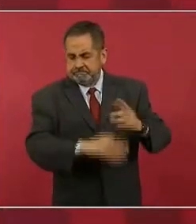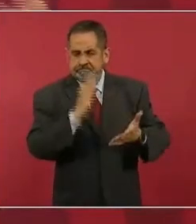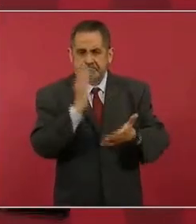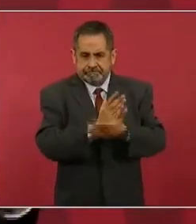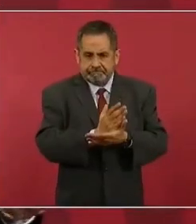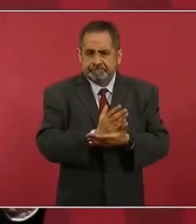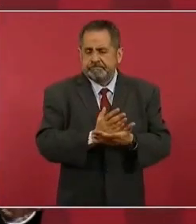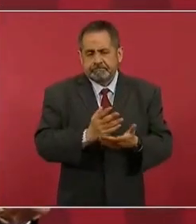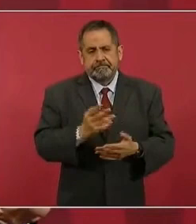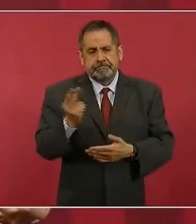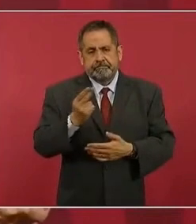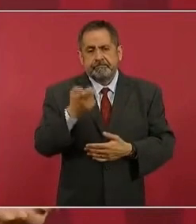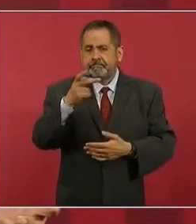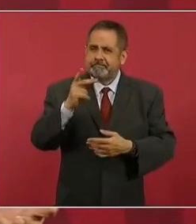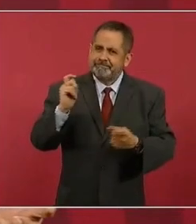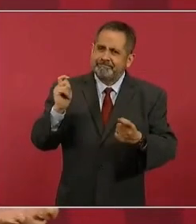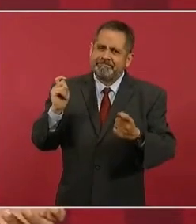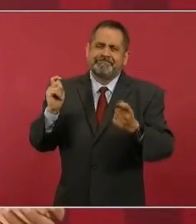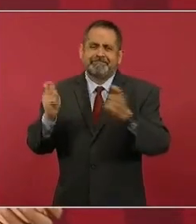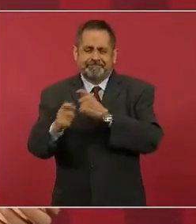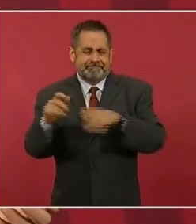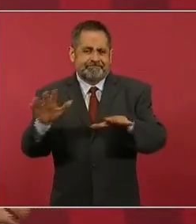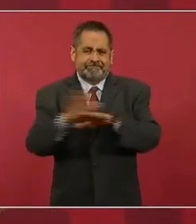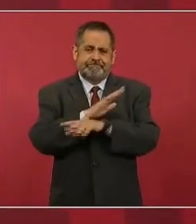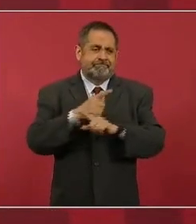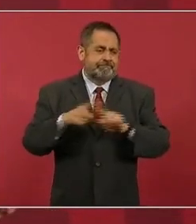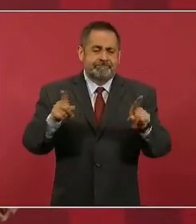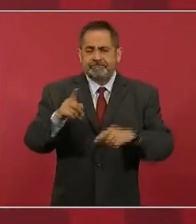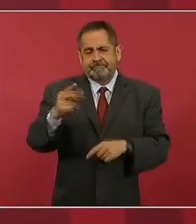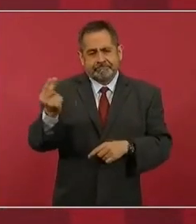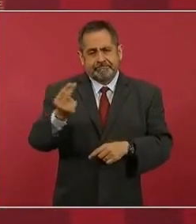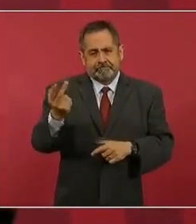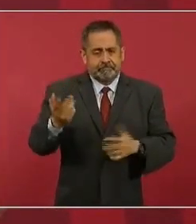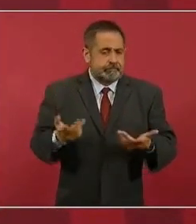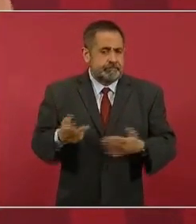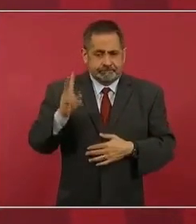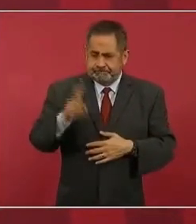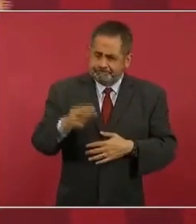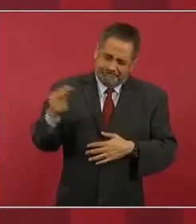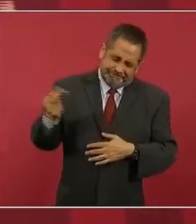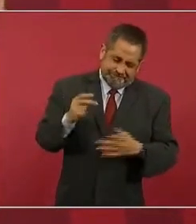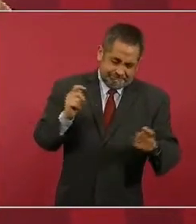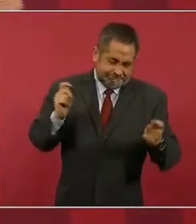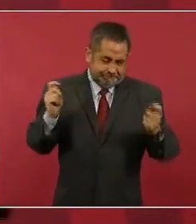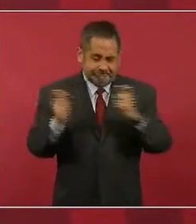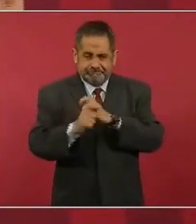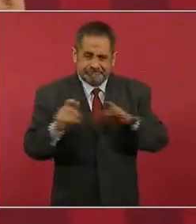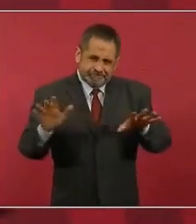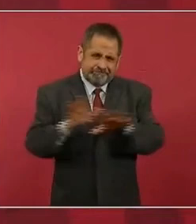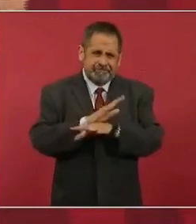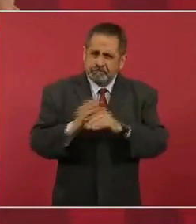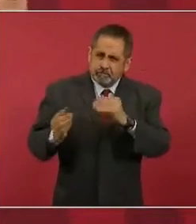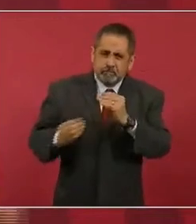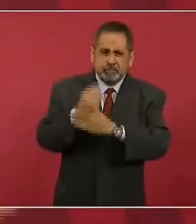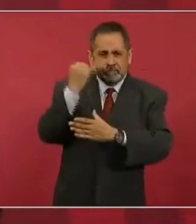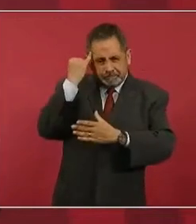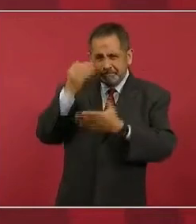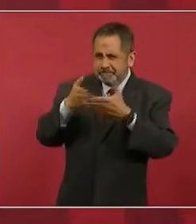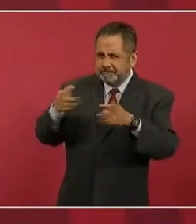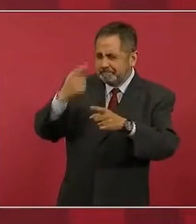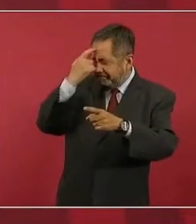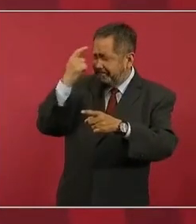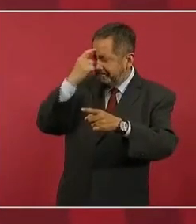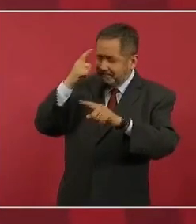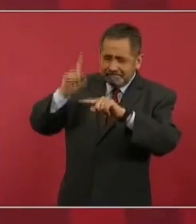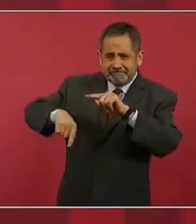pero es necesaria la transformación. O sea, es necesario crear una nueva corriente de